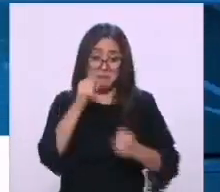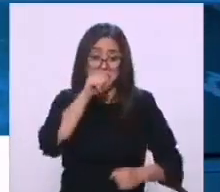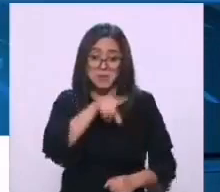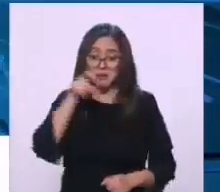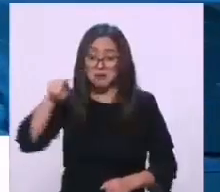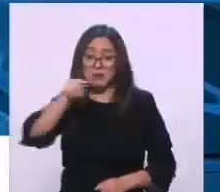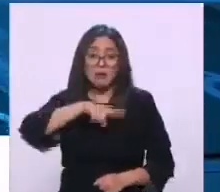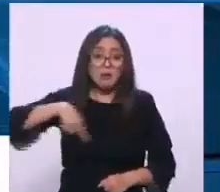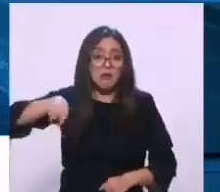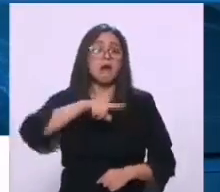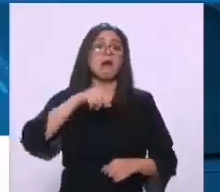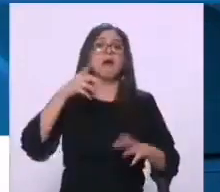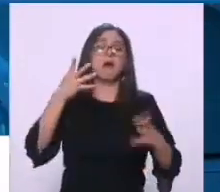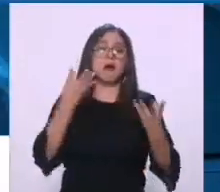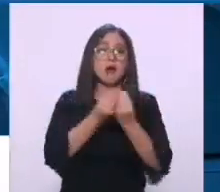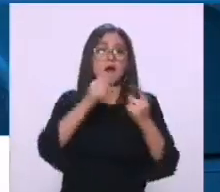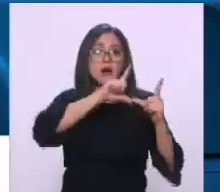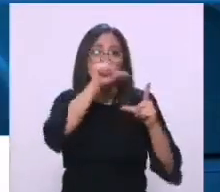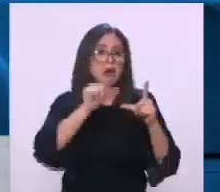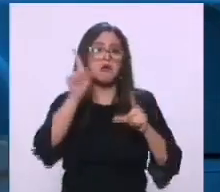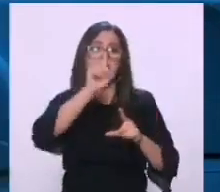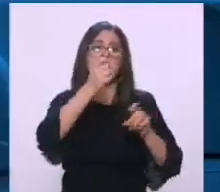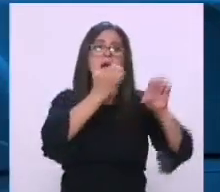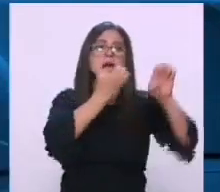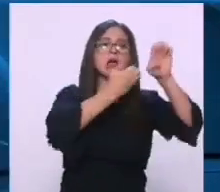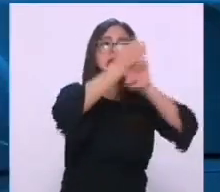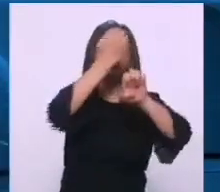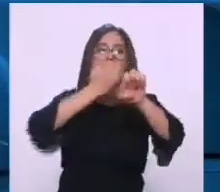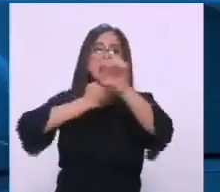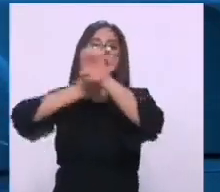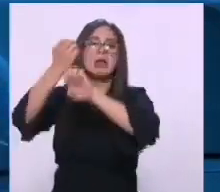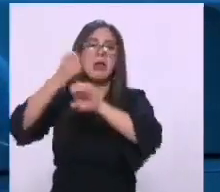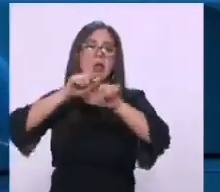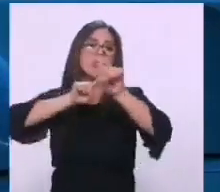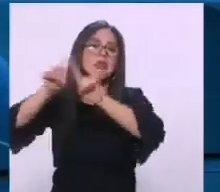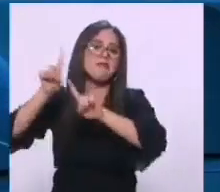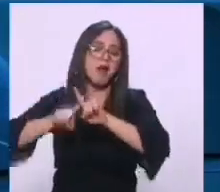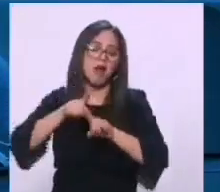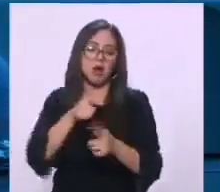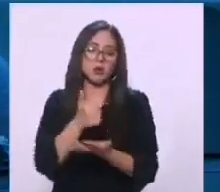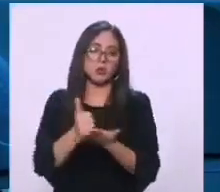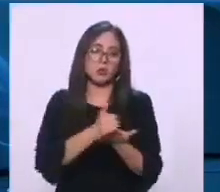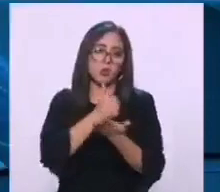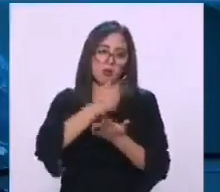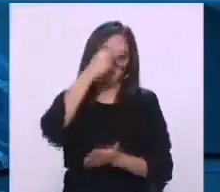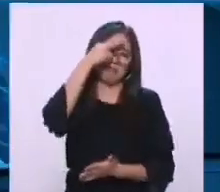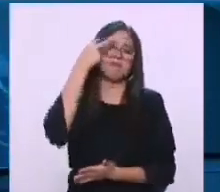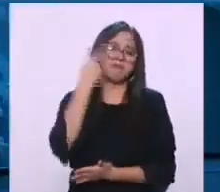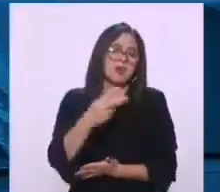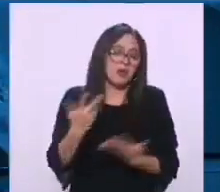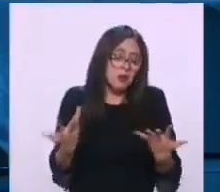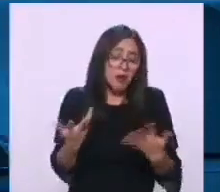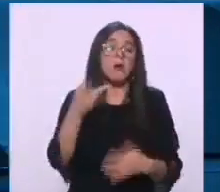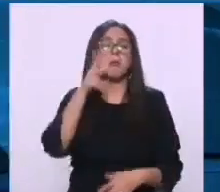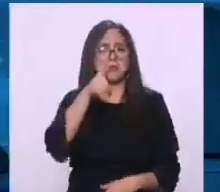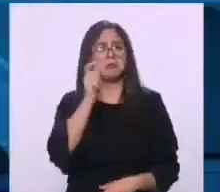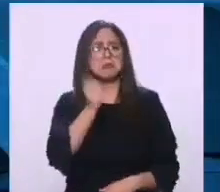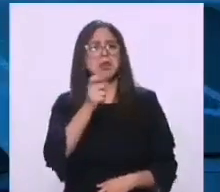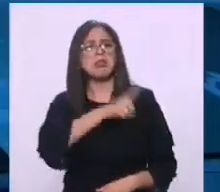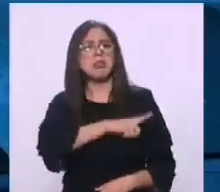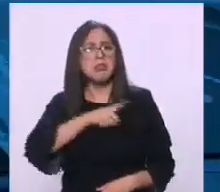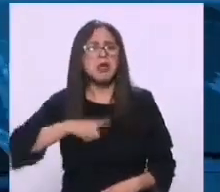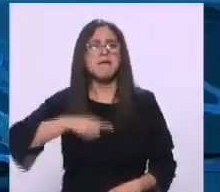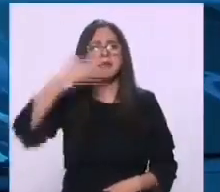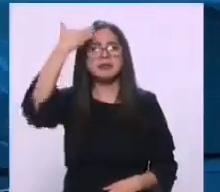país, sabemos que los estados van un poco desfasados, así que se entiende, nos parecería que lo importante es que tengan un buen